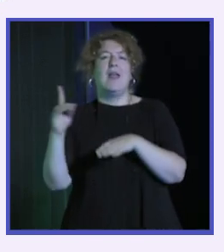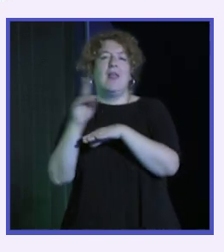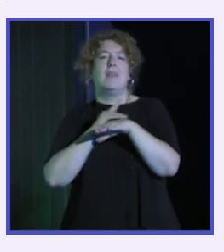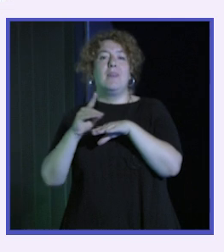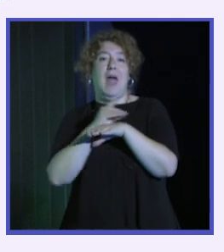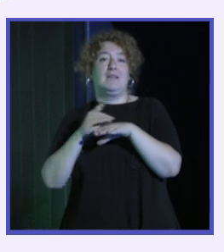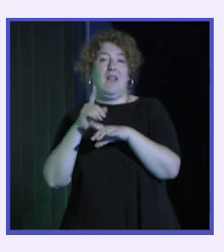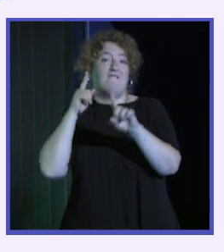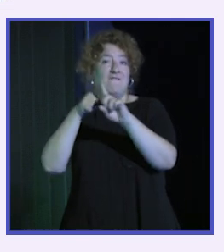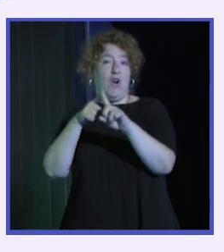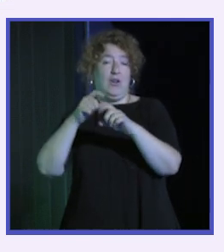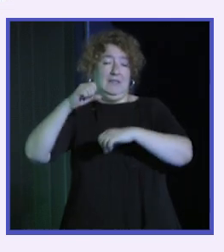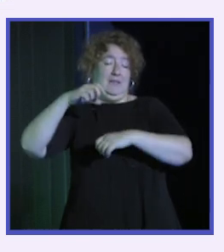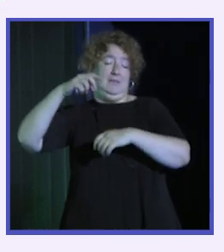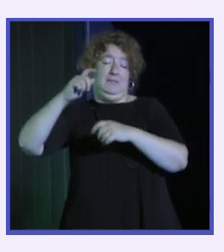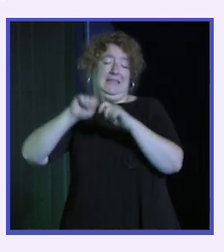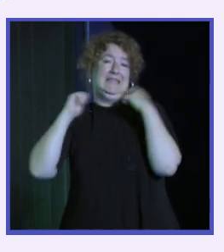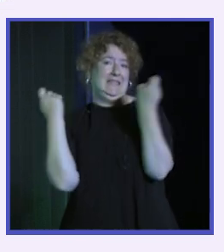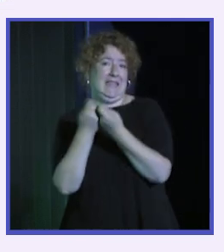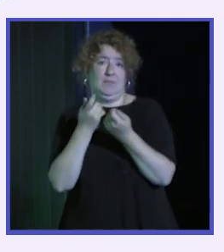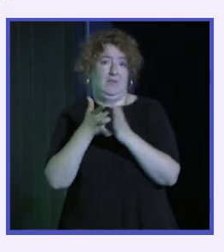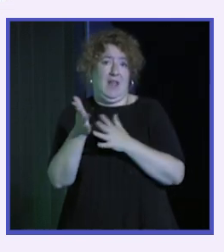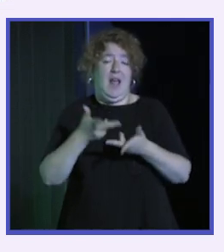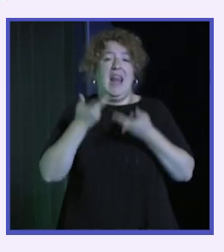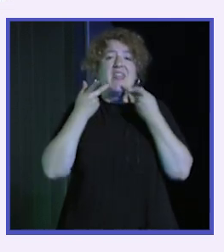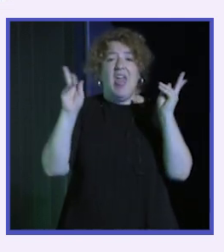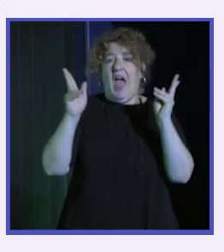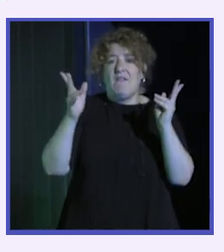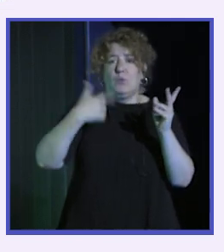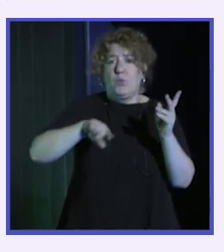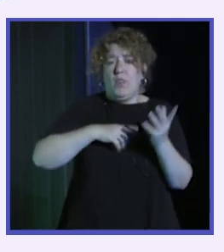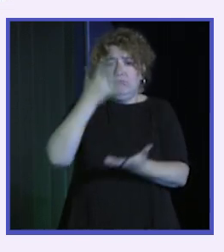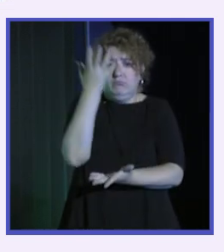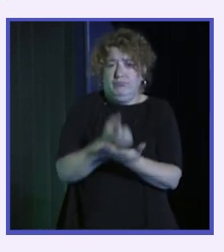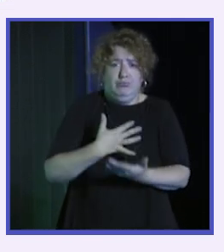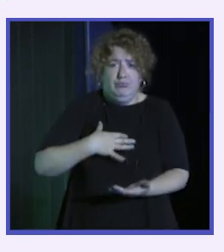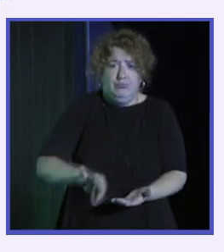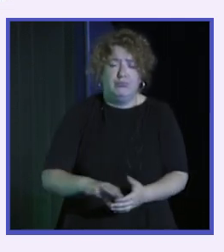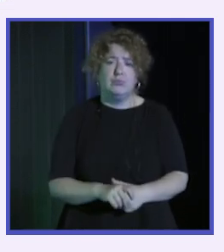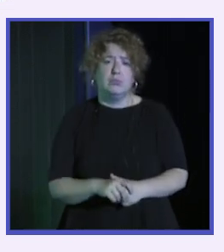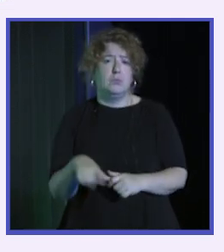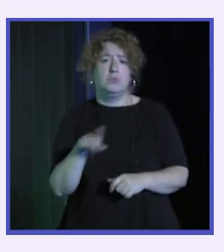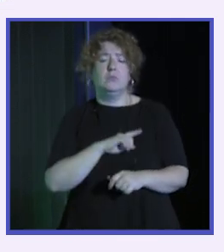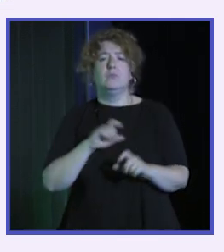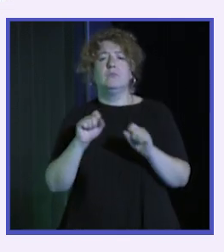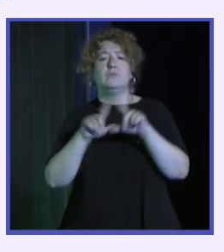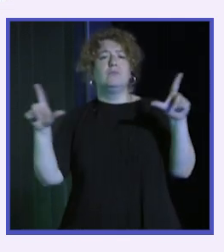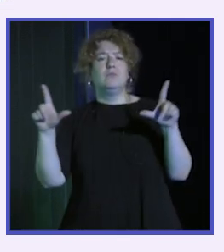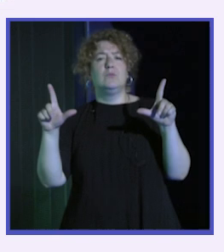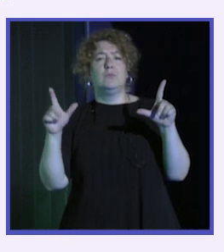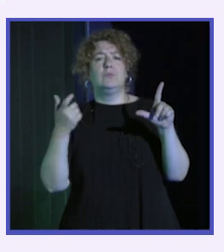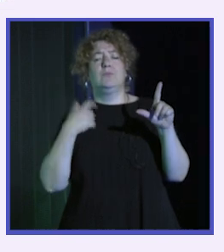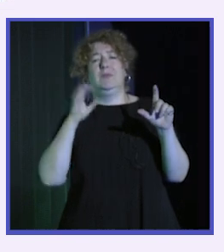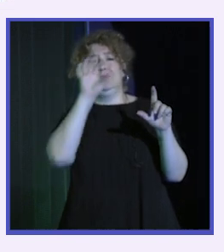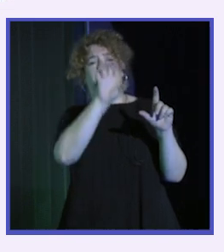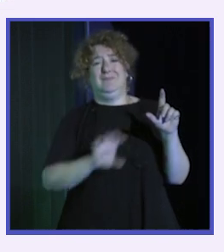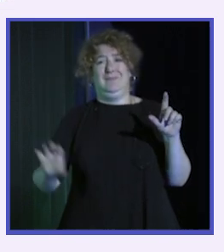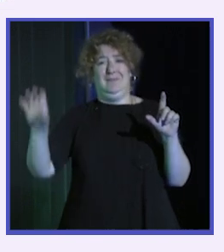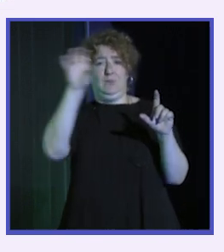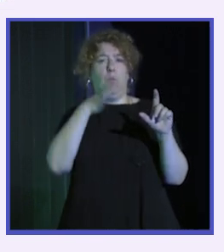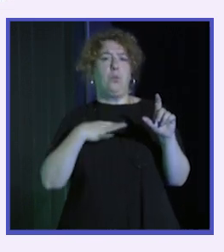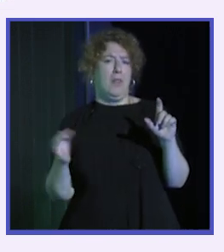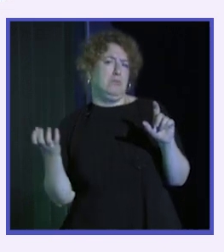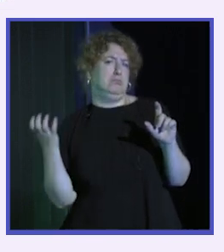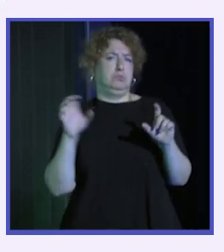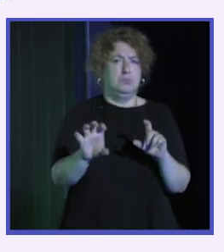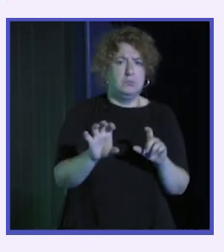así que no requiere licenciamiento por si había alguna duda. Os la podéis instalar en vuestro tenant. ¿Y qué es lo que vais a encontrar aquí?